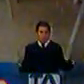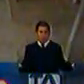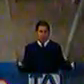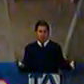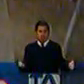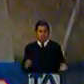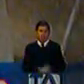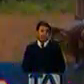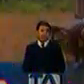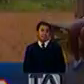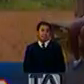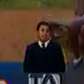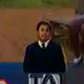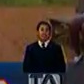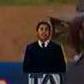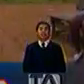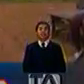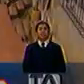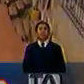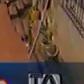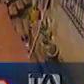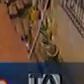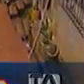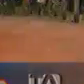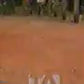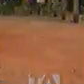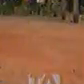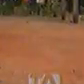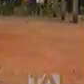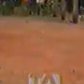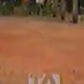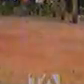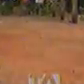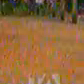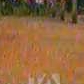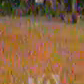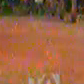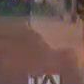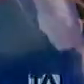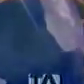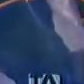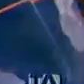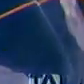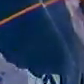Desde Santo Domingo del Ónsole, al norte de Esmeraldas, Carlos Chamorro, 24 horas.